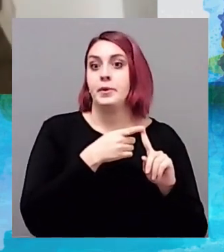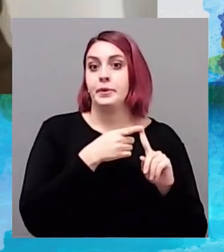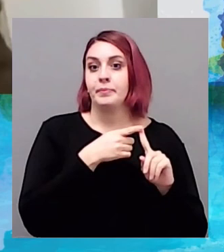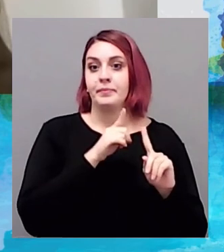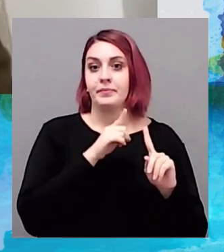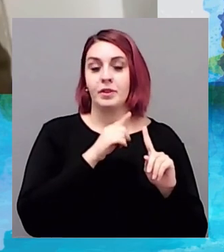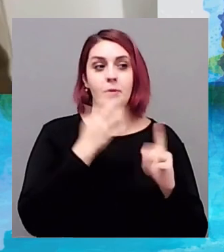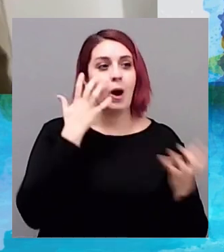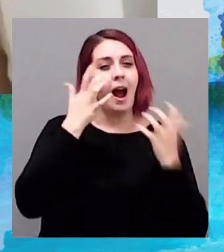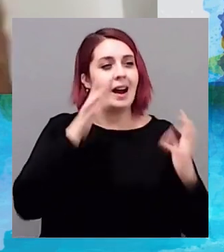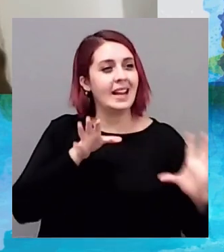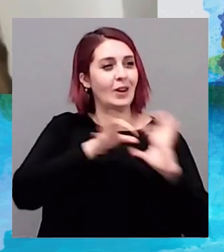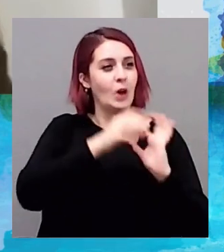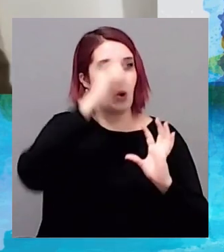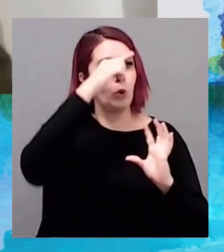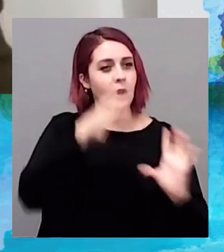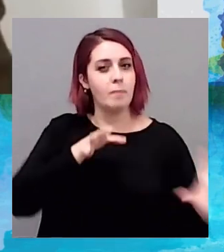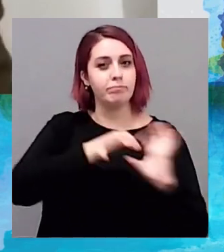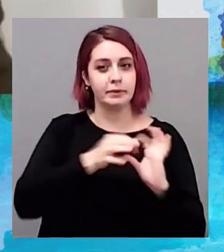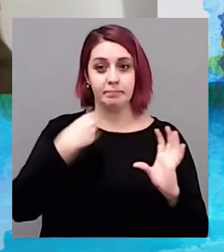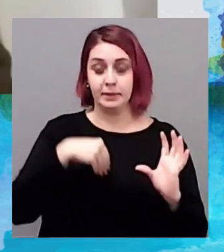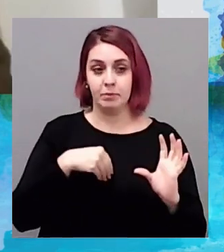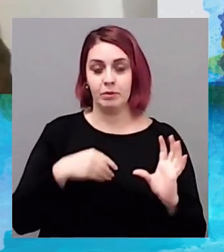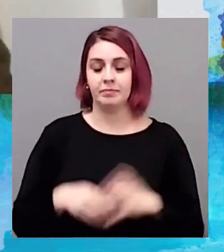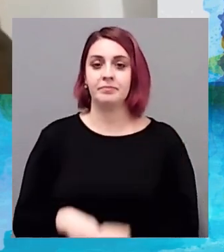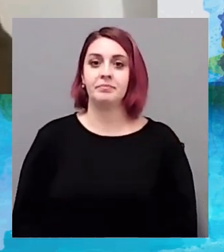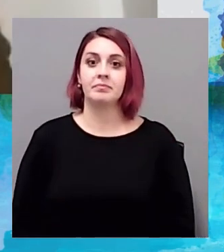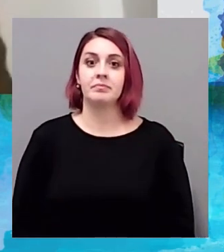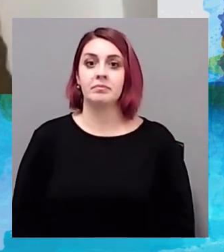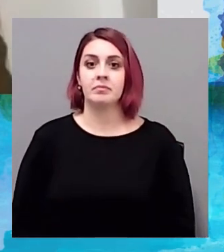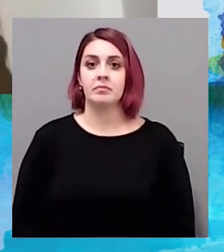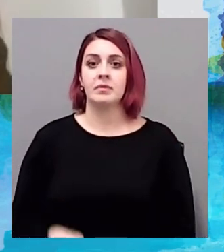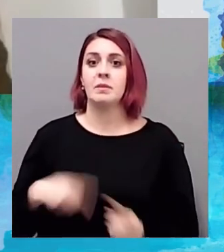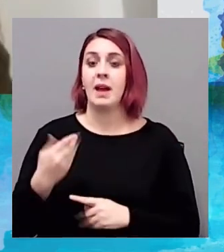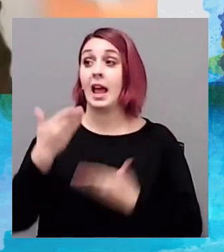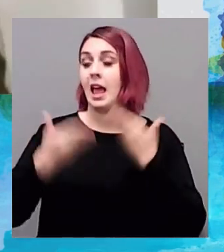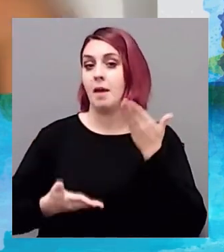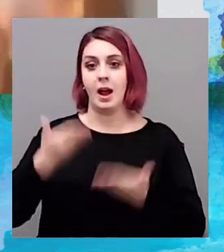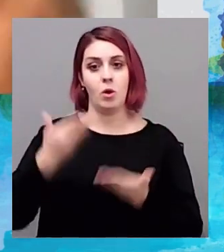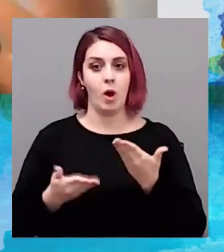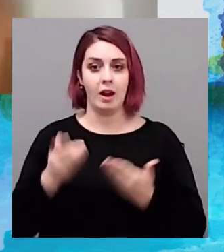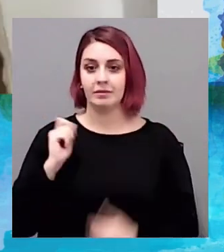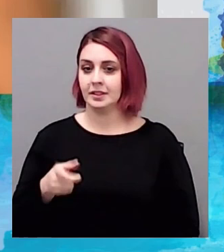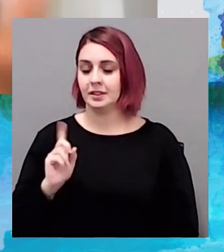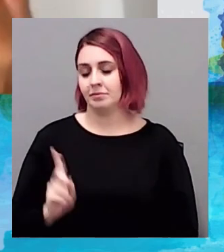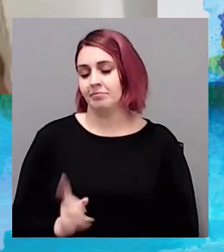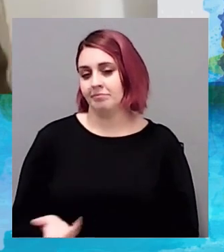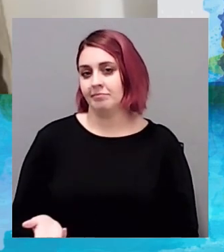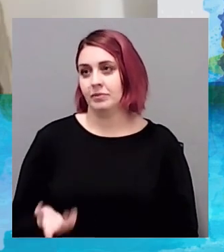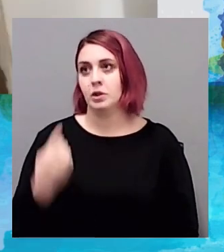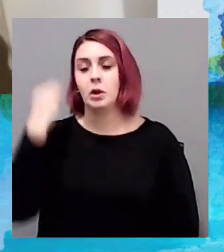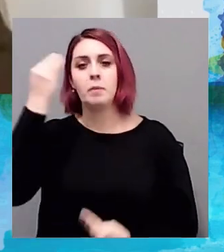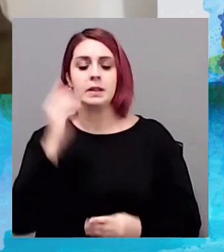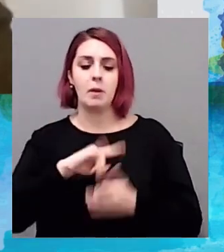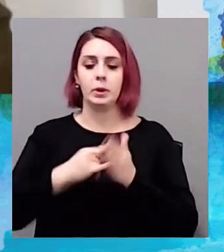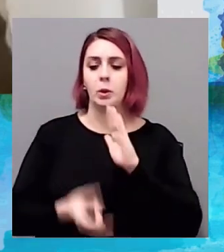el arte y con la cultura. Y luego no se suele evaluar, entonces avanzamos, creamos un proyecto, pero